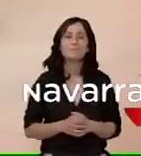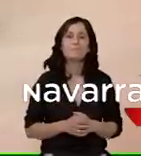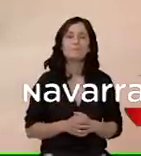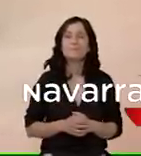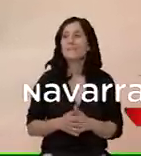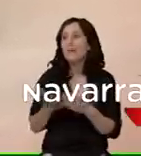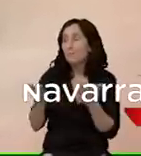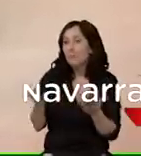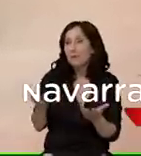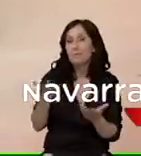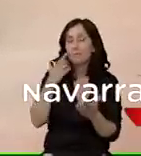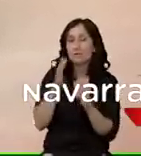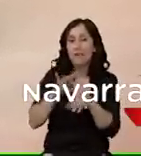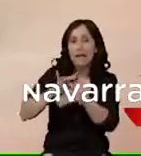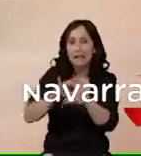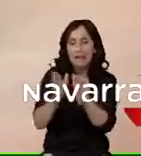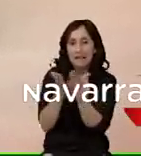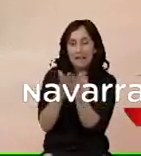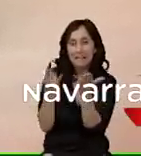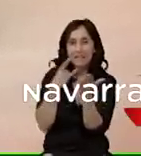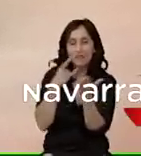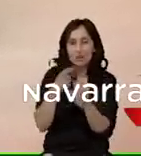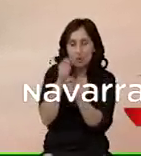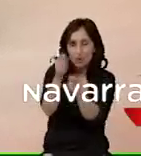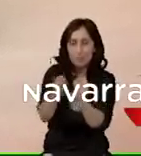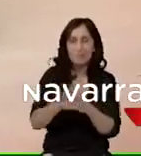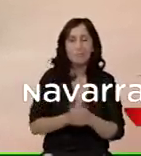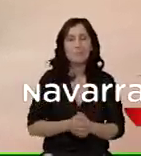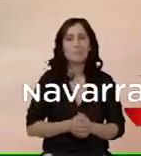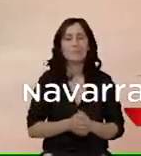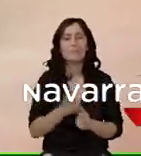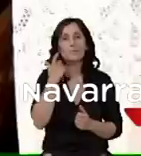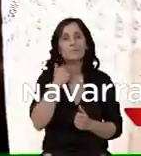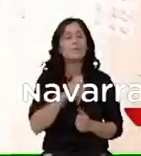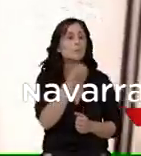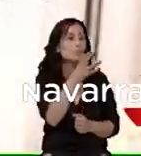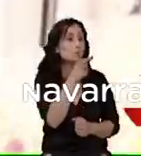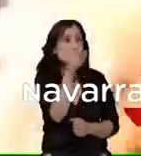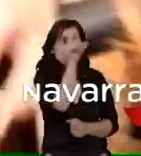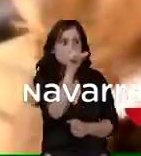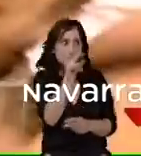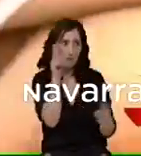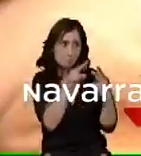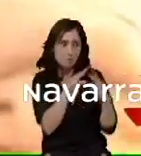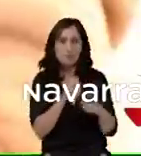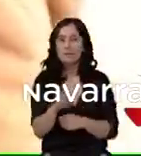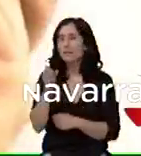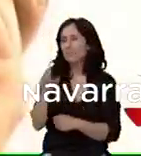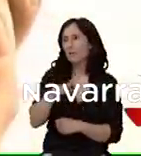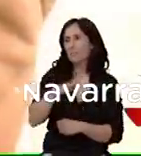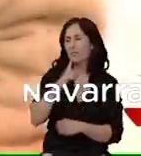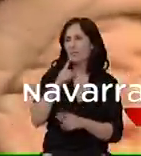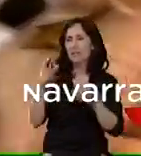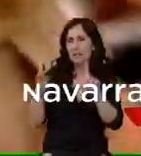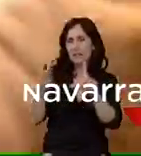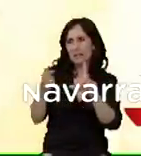Bueno, pues le devuelvo la guía telefónica de Cabanillas. Los veo todas, todas semanas, ¿eh? Pues hágame un favor, cambia de cadena y pongo